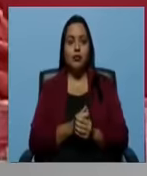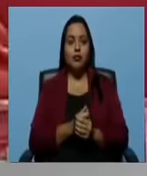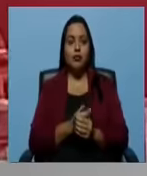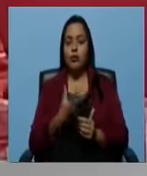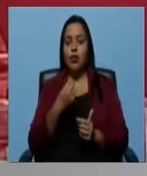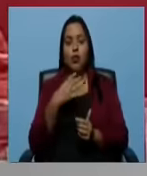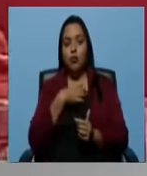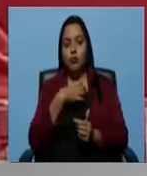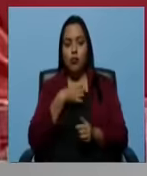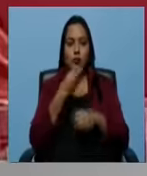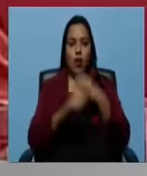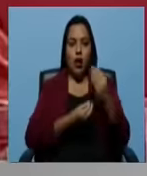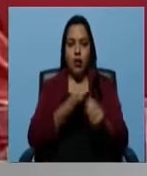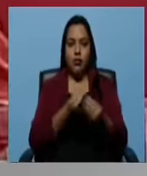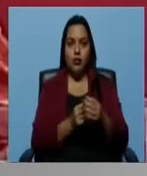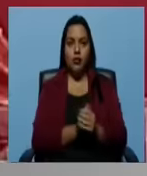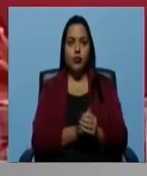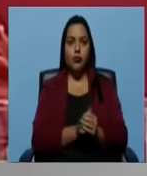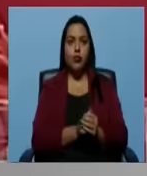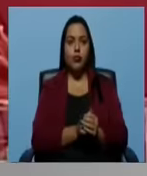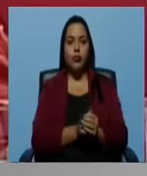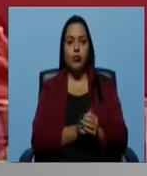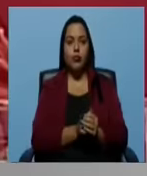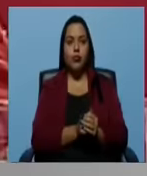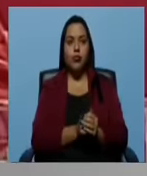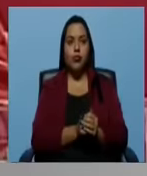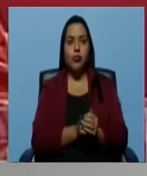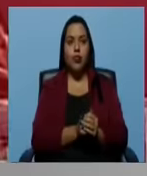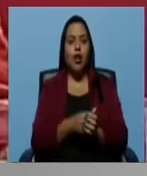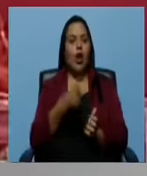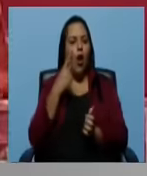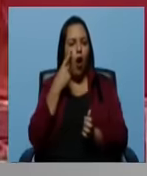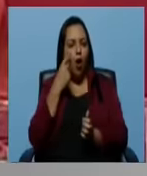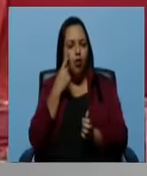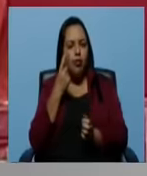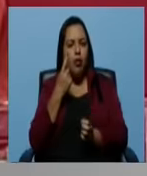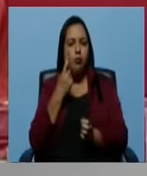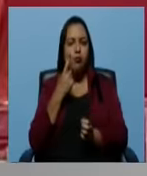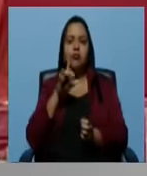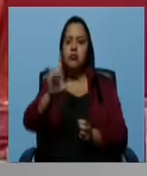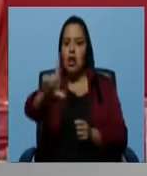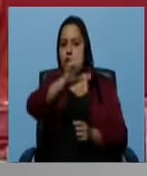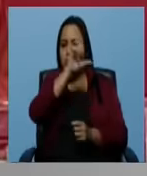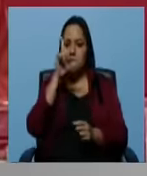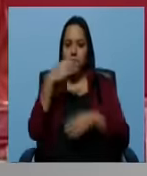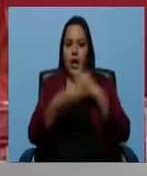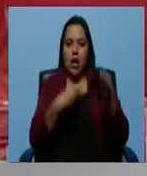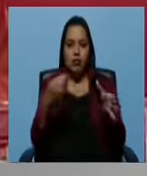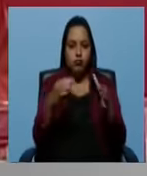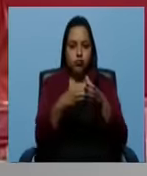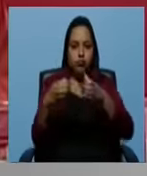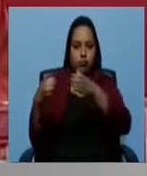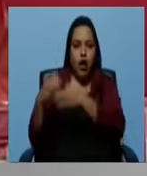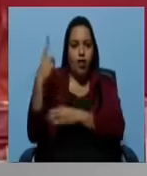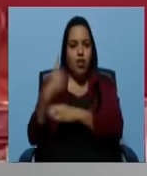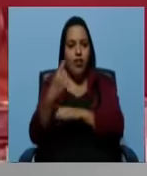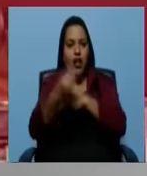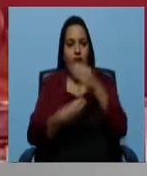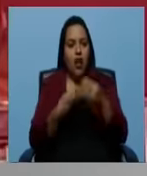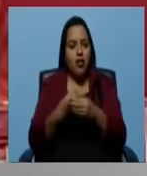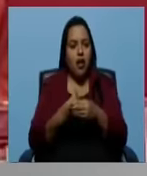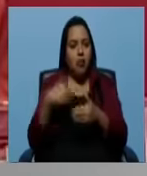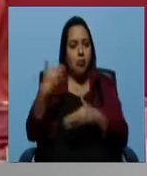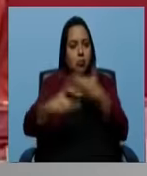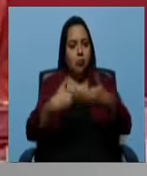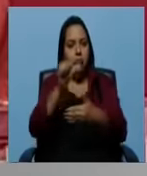pudimos cumplir. Es habitual que el partido haga sus reuniones, debe hacerlas semanalmente, para la evaluación, para